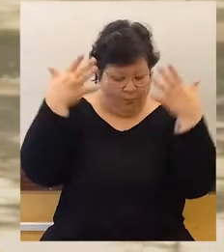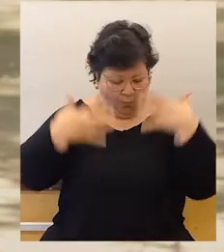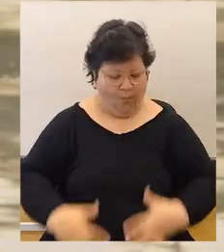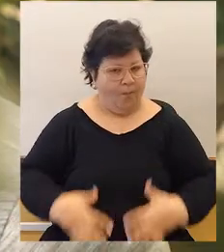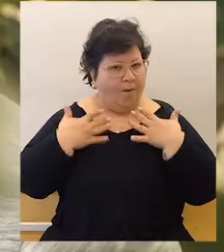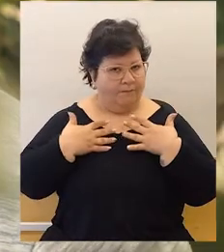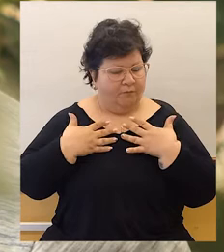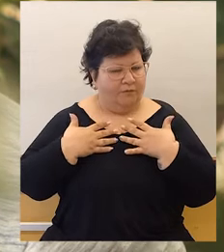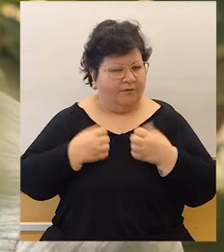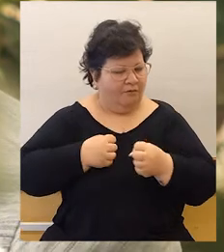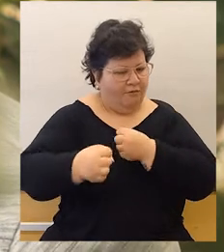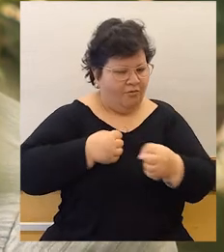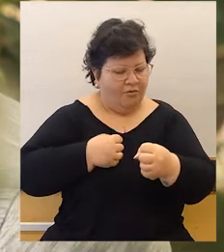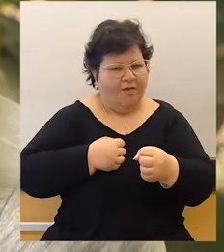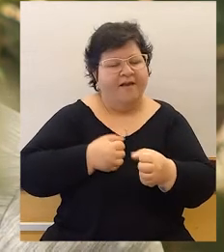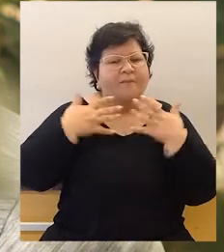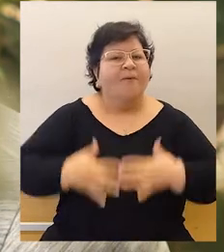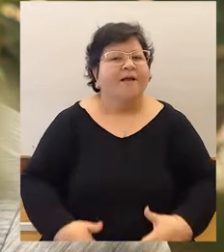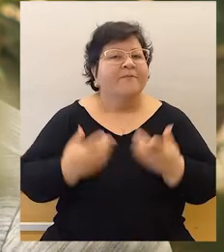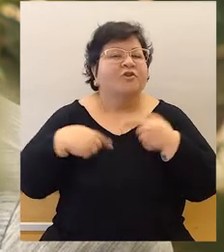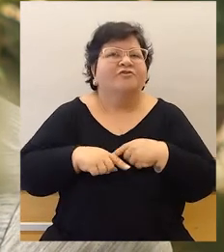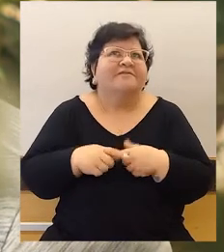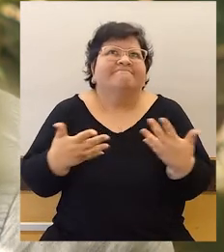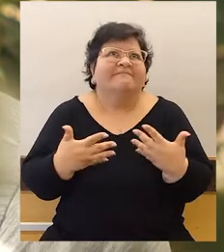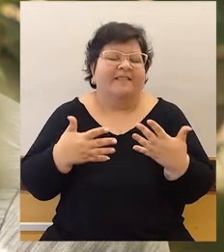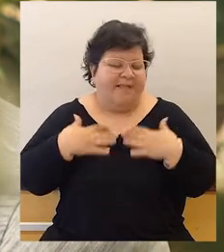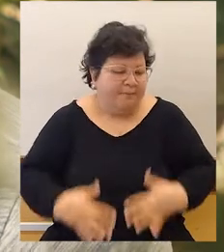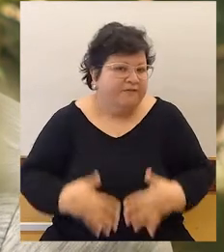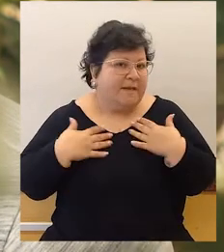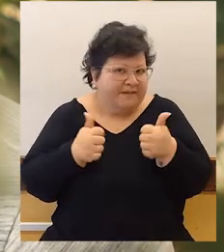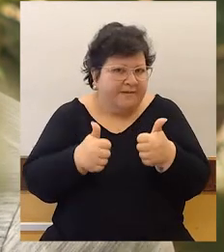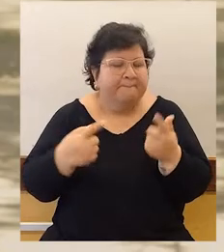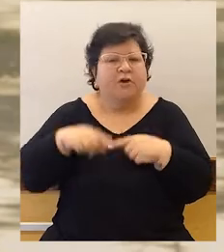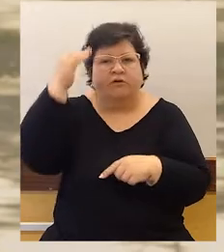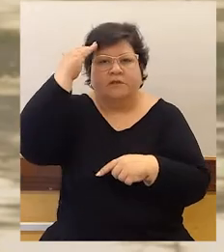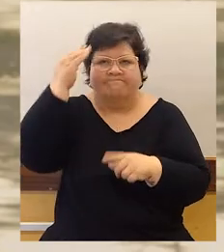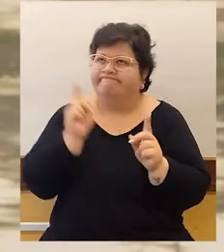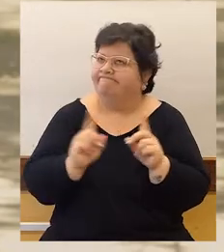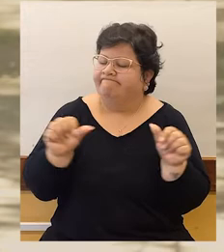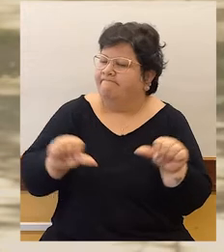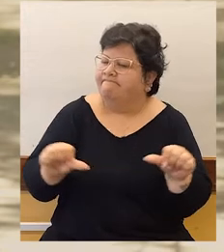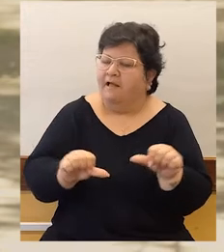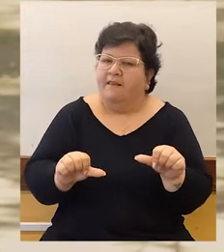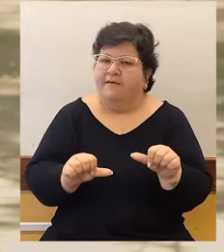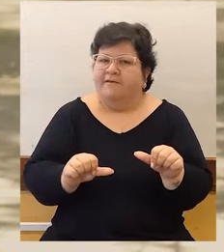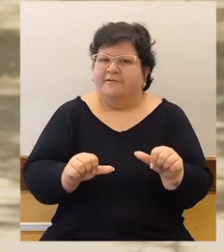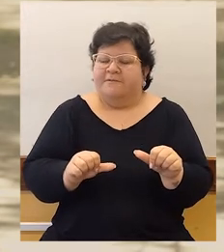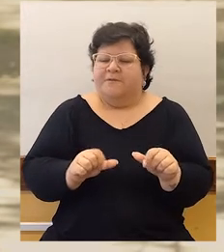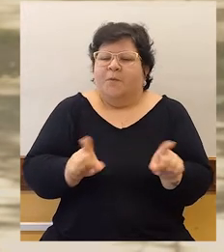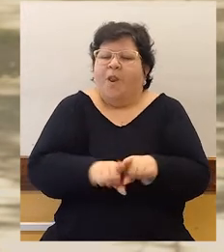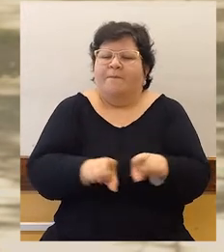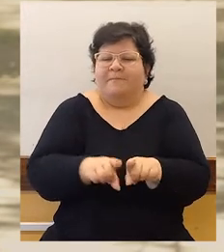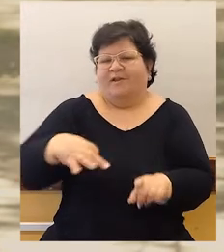estamos bien de la cabeza, por más que estemos bien físicamente, no vamos a rendir como tenemos que rendir. Por